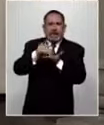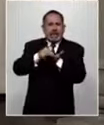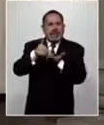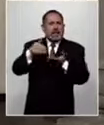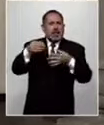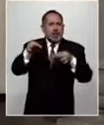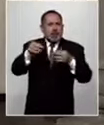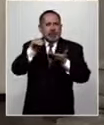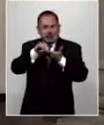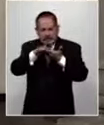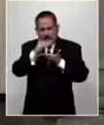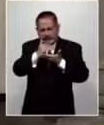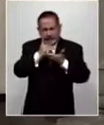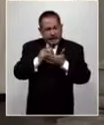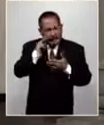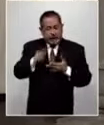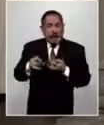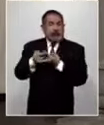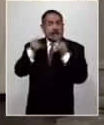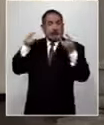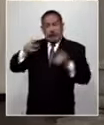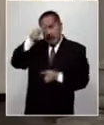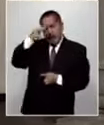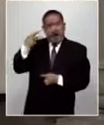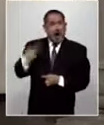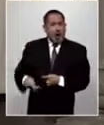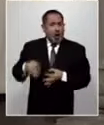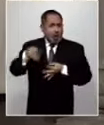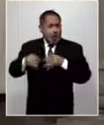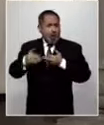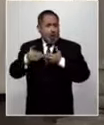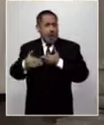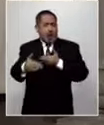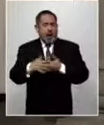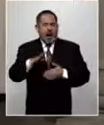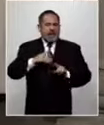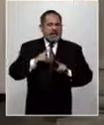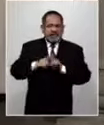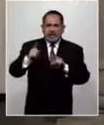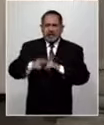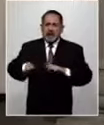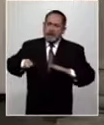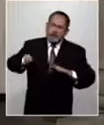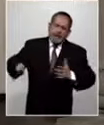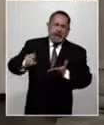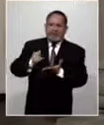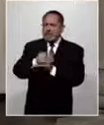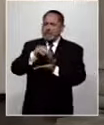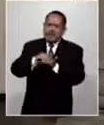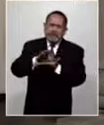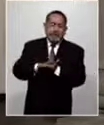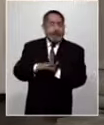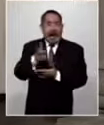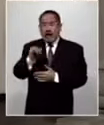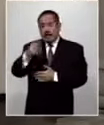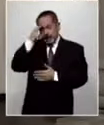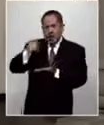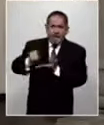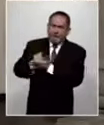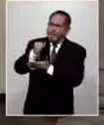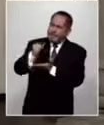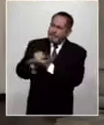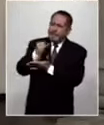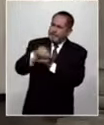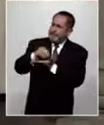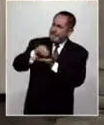ofrece la visión judicial de la historia de México. En ella se registran diferentes resoluciones que definieron la jurisprudencia mexicana y, de